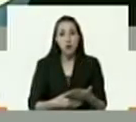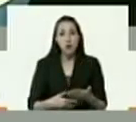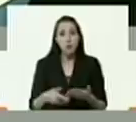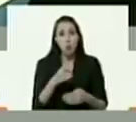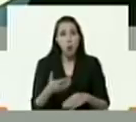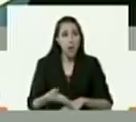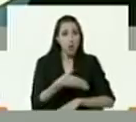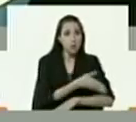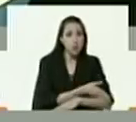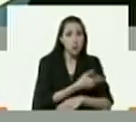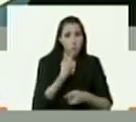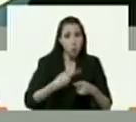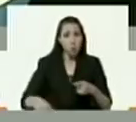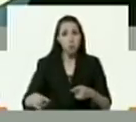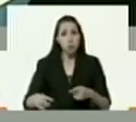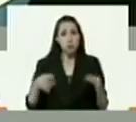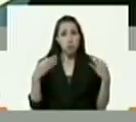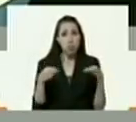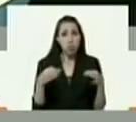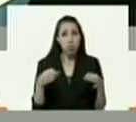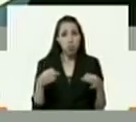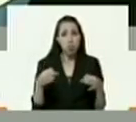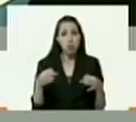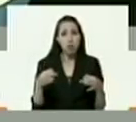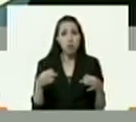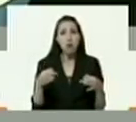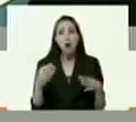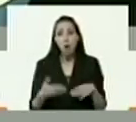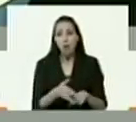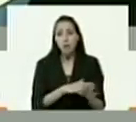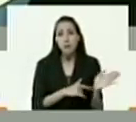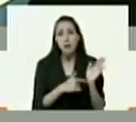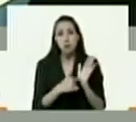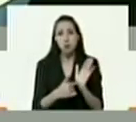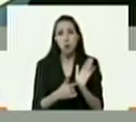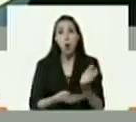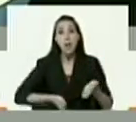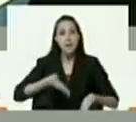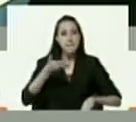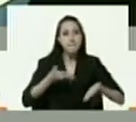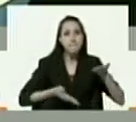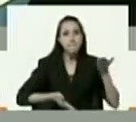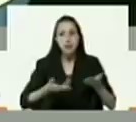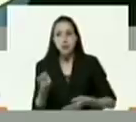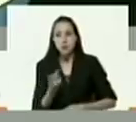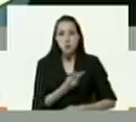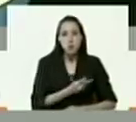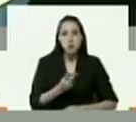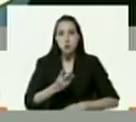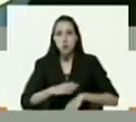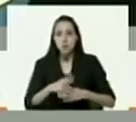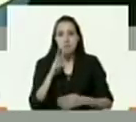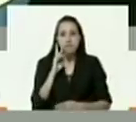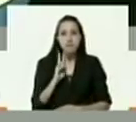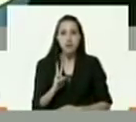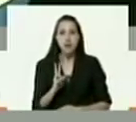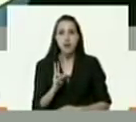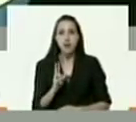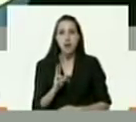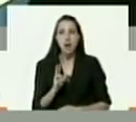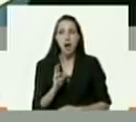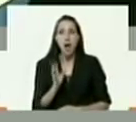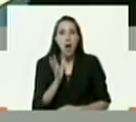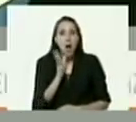anterior, del que el último que presentó el alto comisionado anterior, compárenlo, para que vean que es como, no hubo viaje